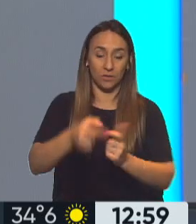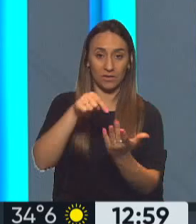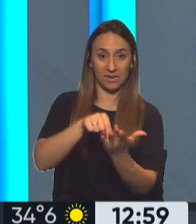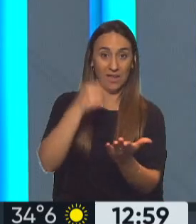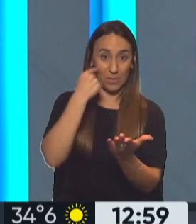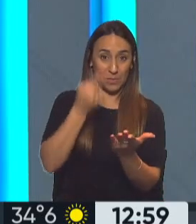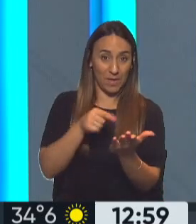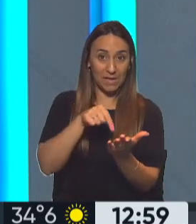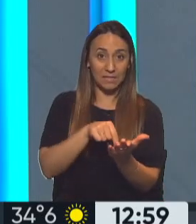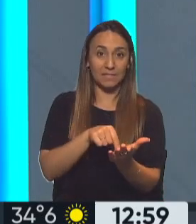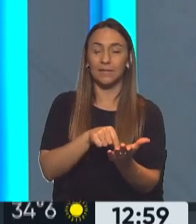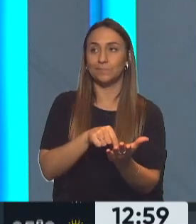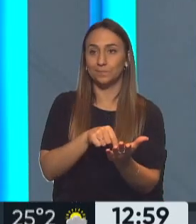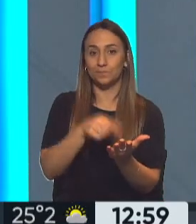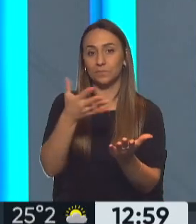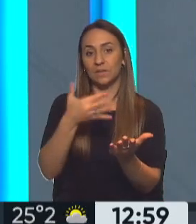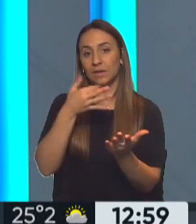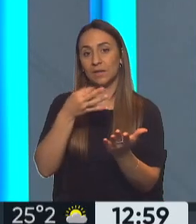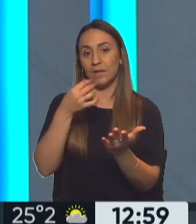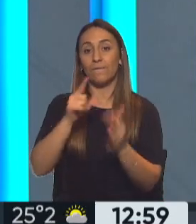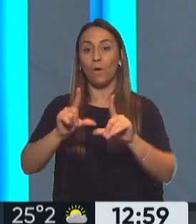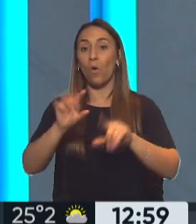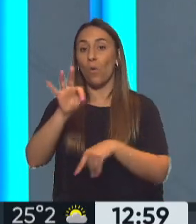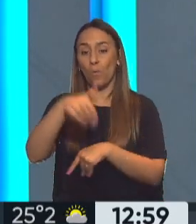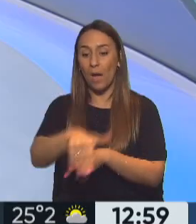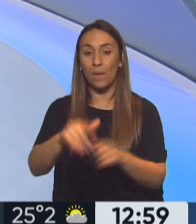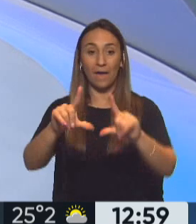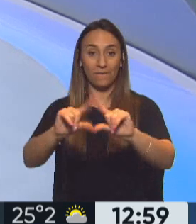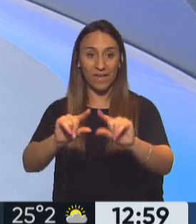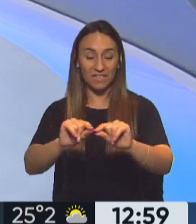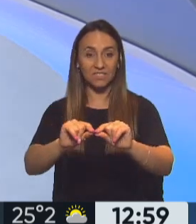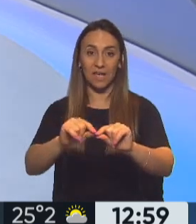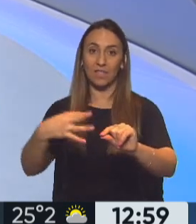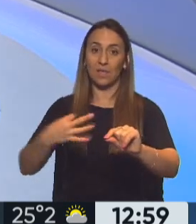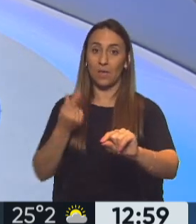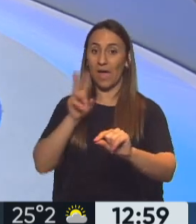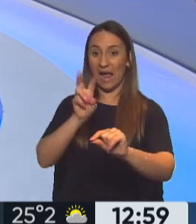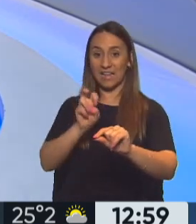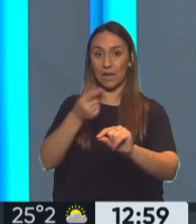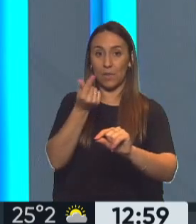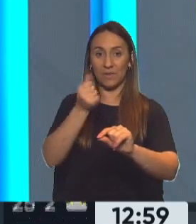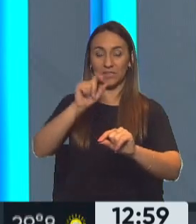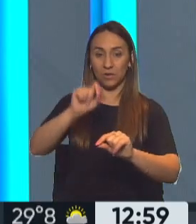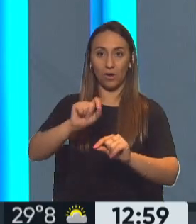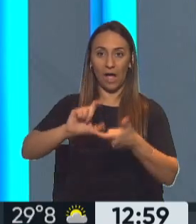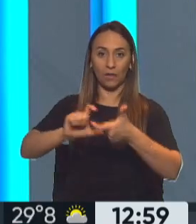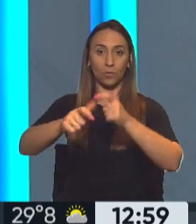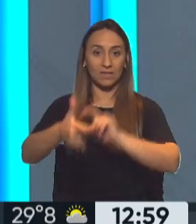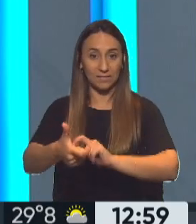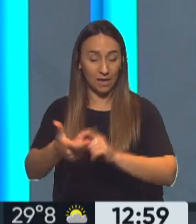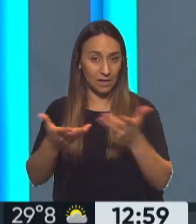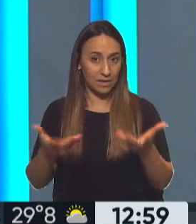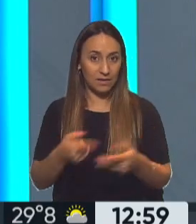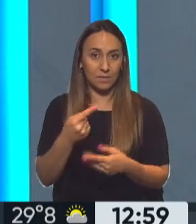o al momento de que se cumple la fecha y hay que actualizar el valor del alquiler mensual. Y te vienen